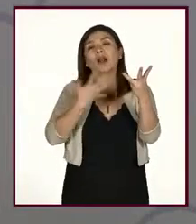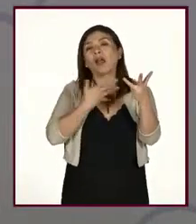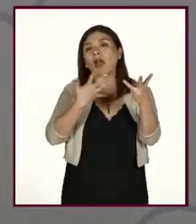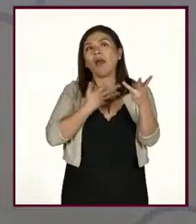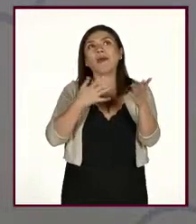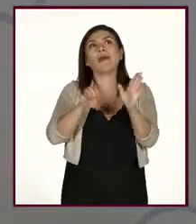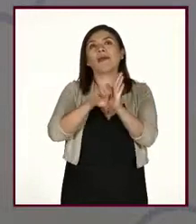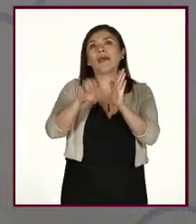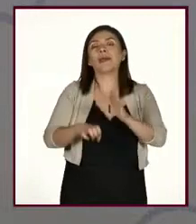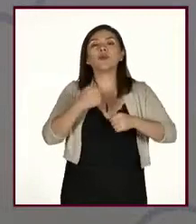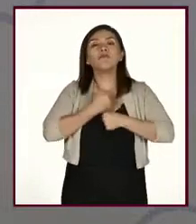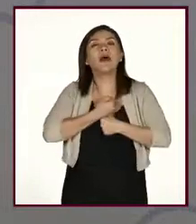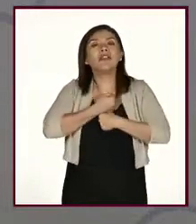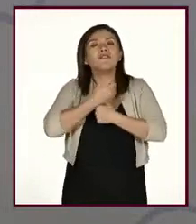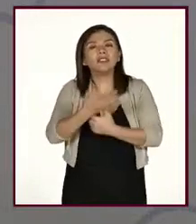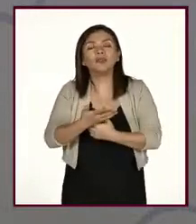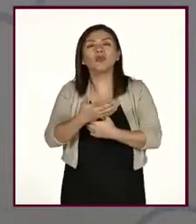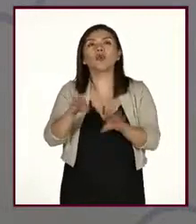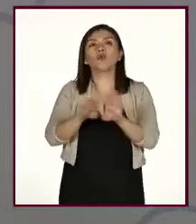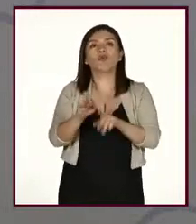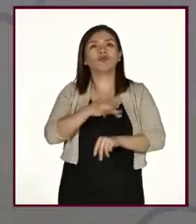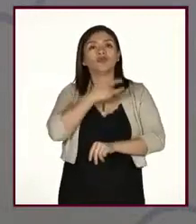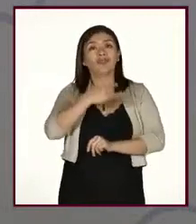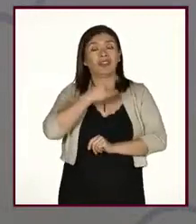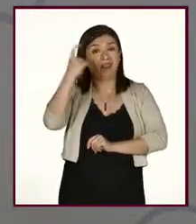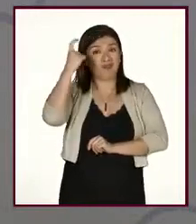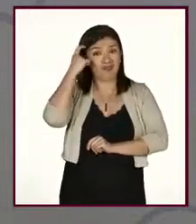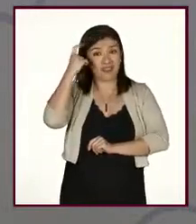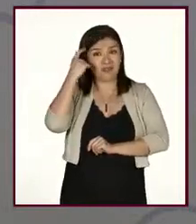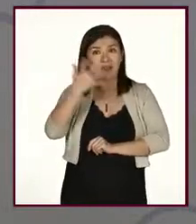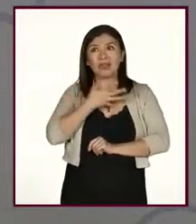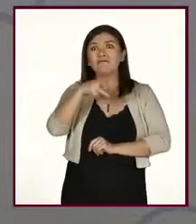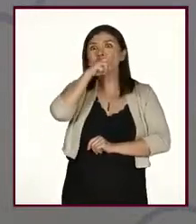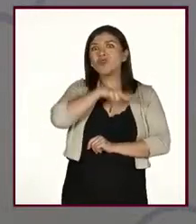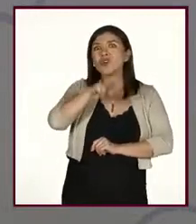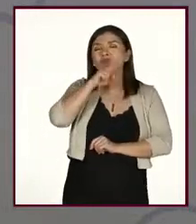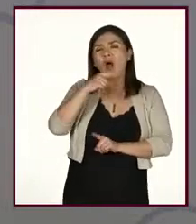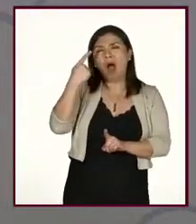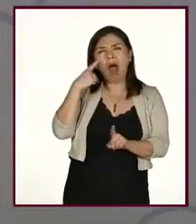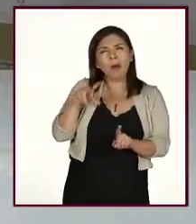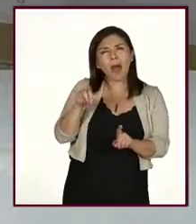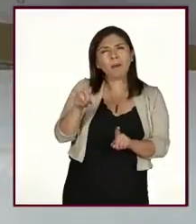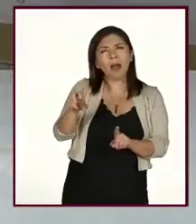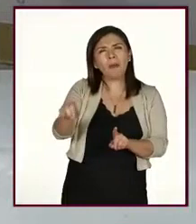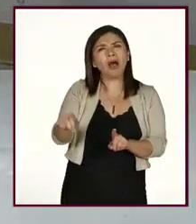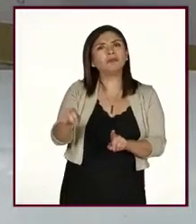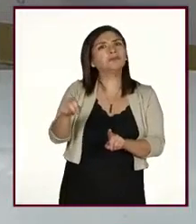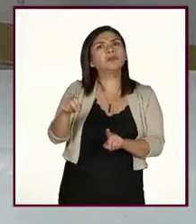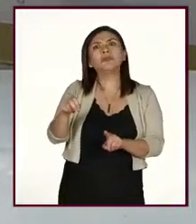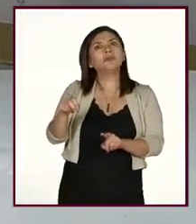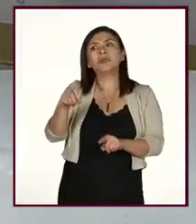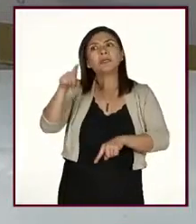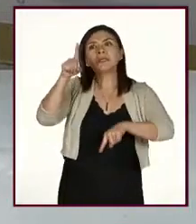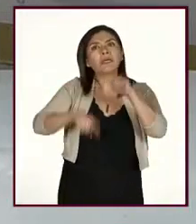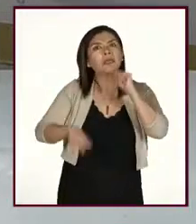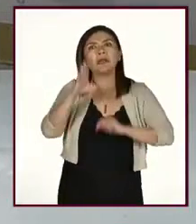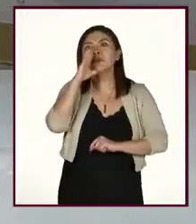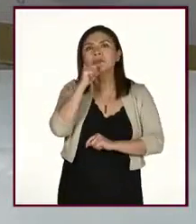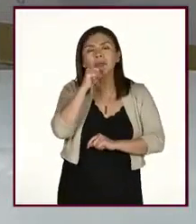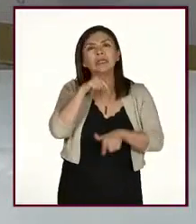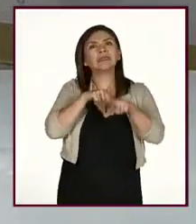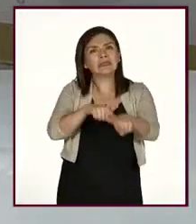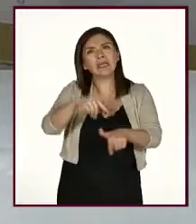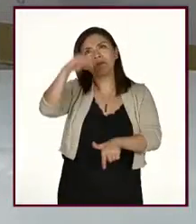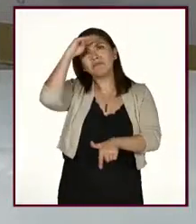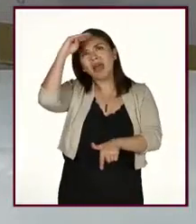las manifestaciones van desde los síntomas cognitivos, estas preocupaciones constantes todo el tiempo que no se van, que no están ahí con un pensamiento